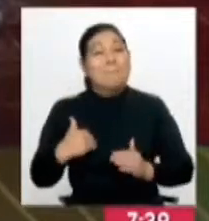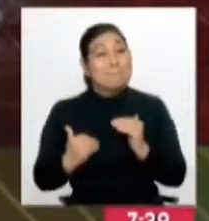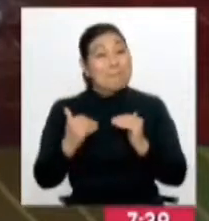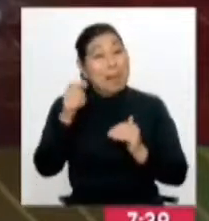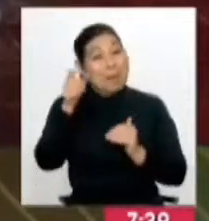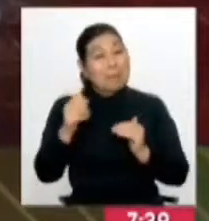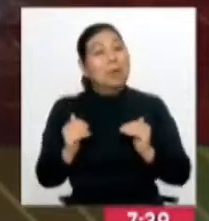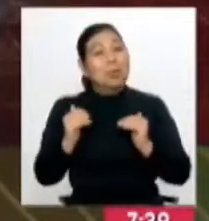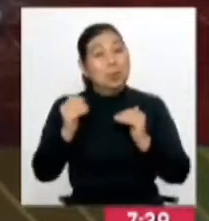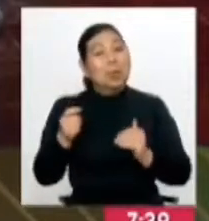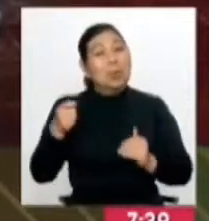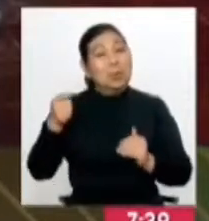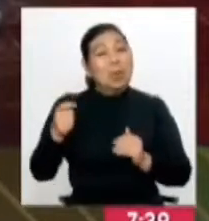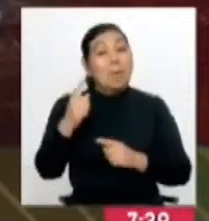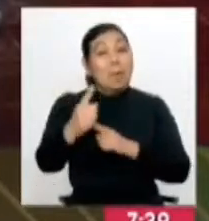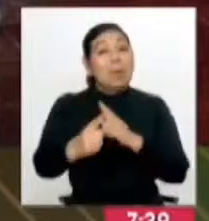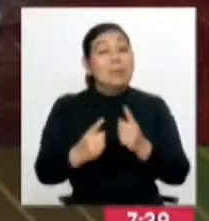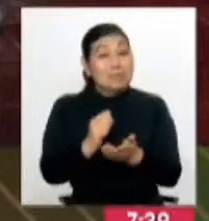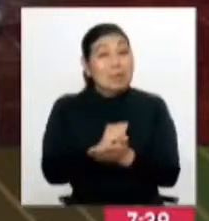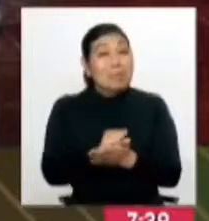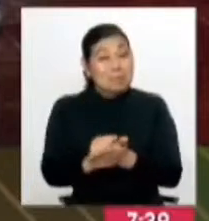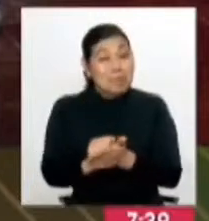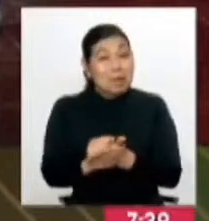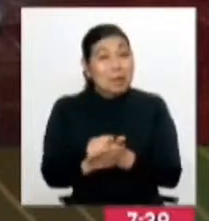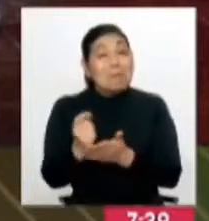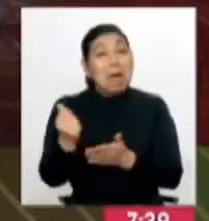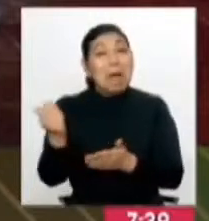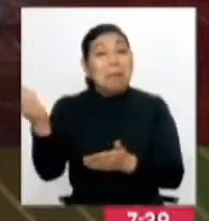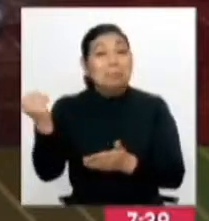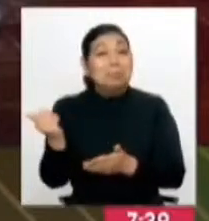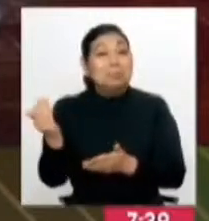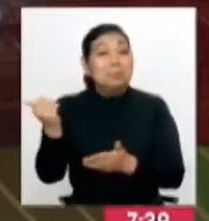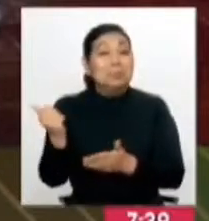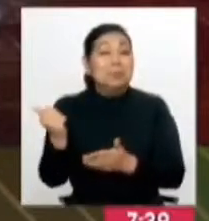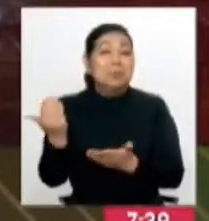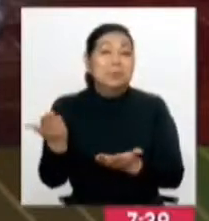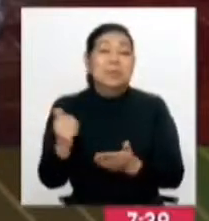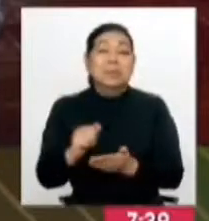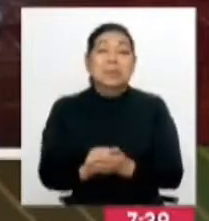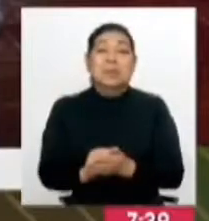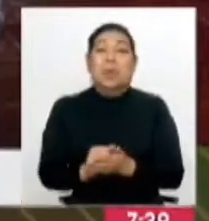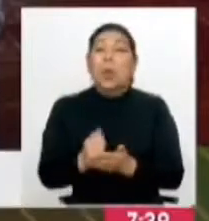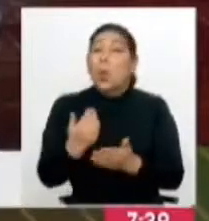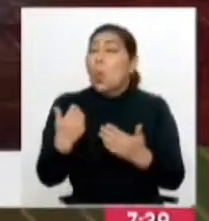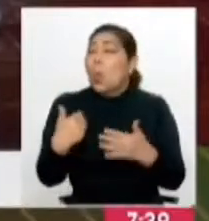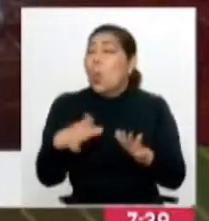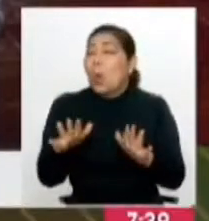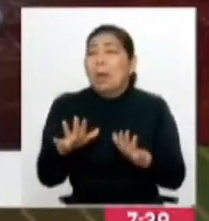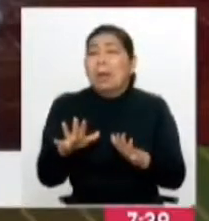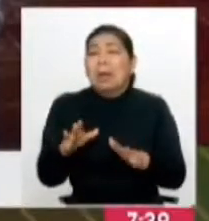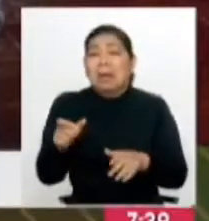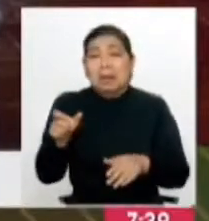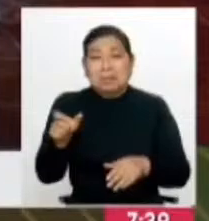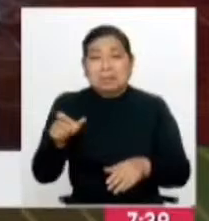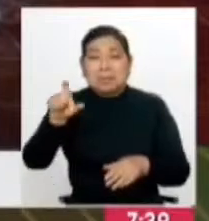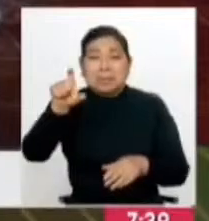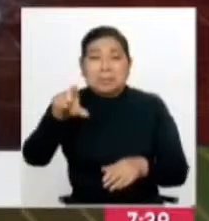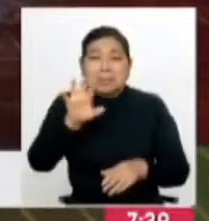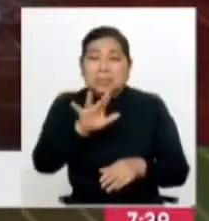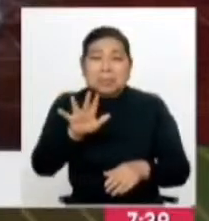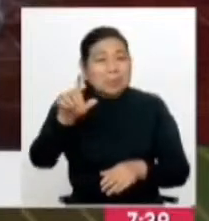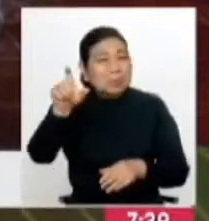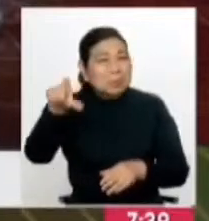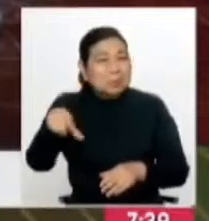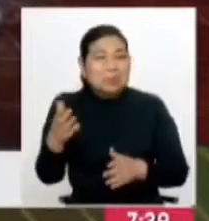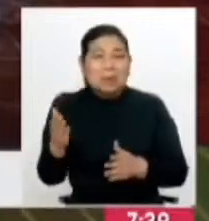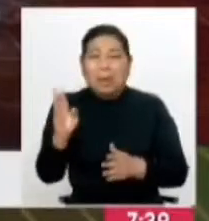años, puedan a partir del próximo mes hacer retiros ilimitados en cualquier cajero de la red de